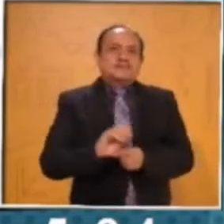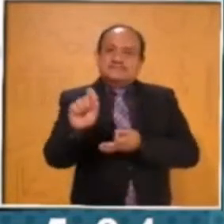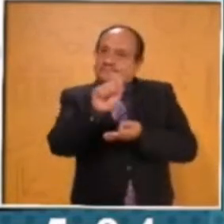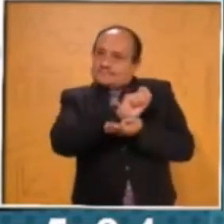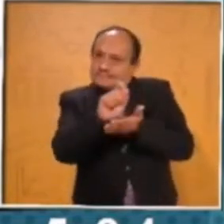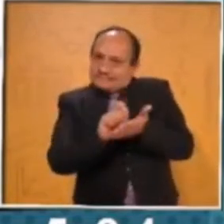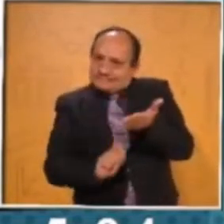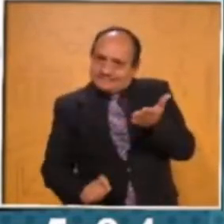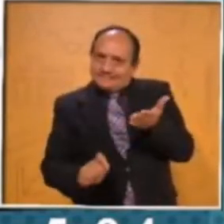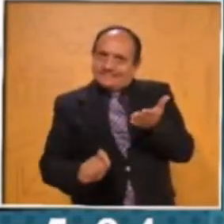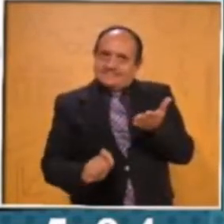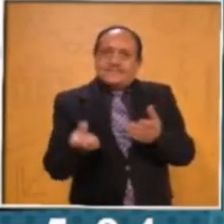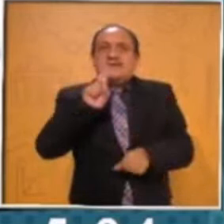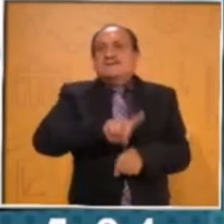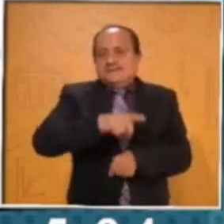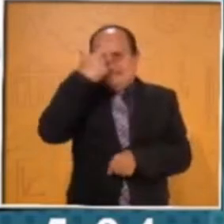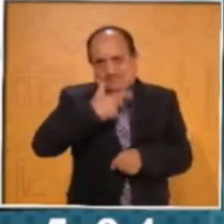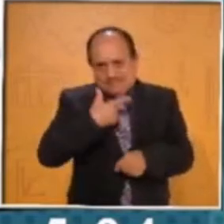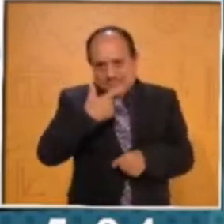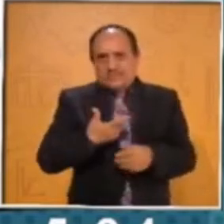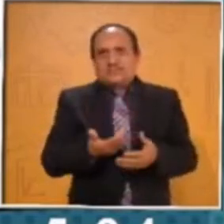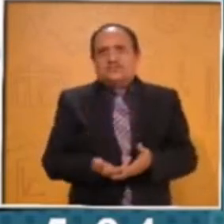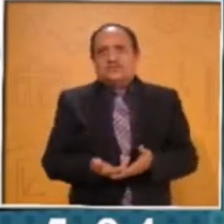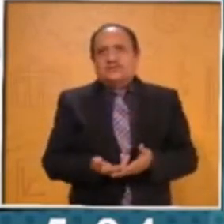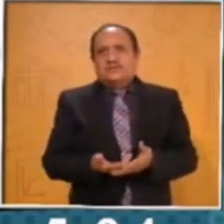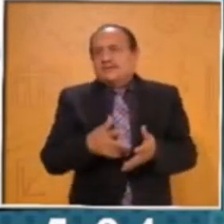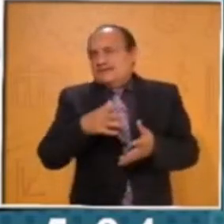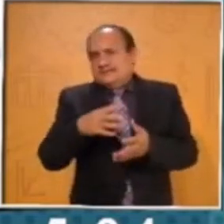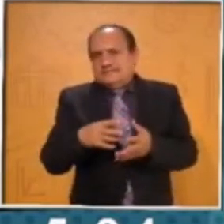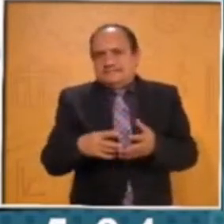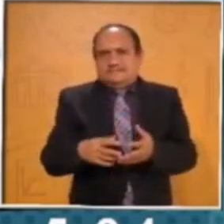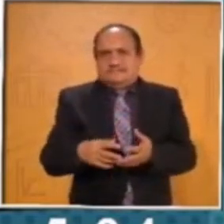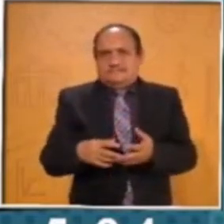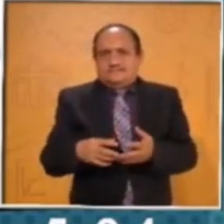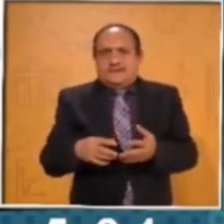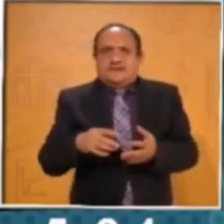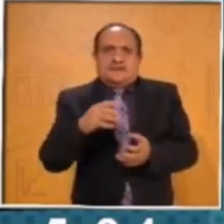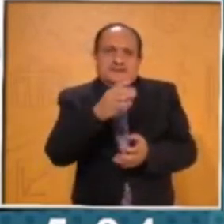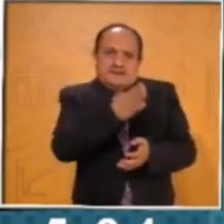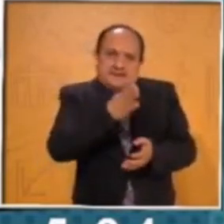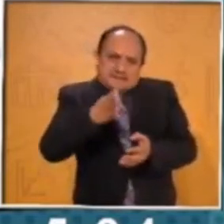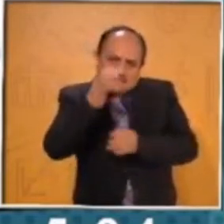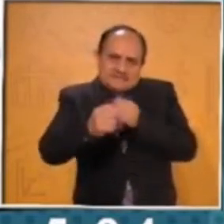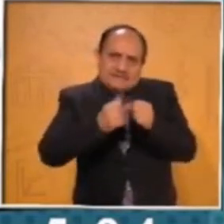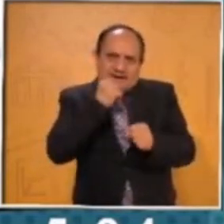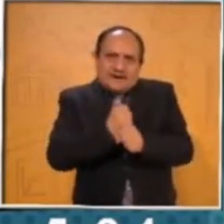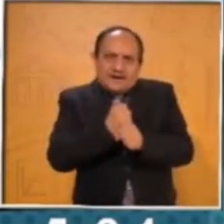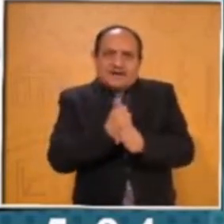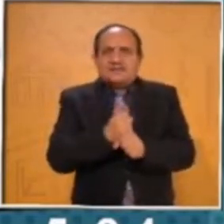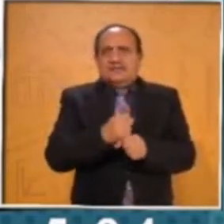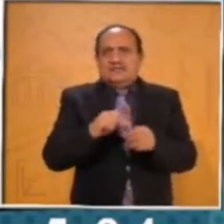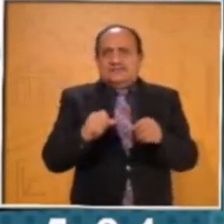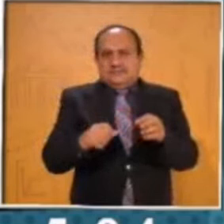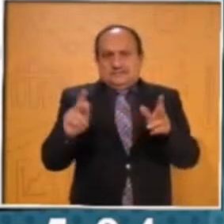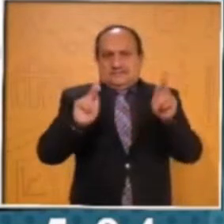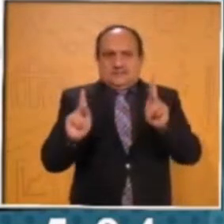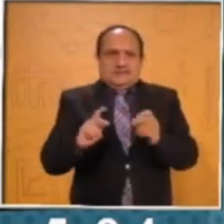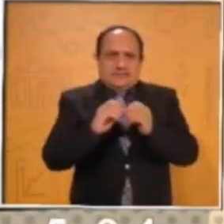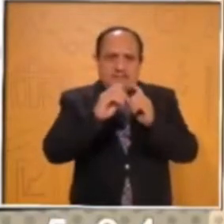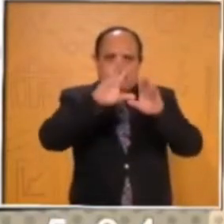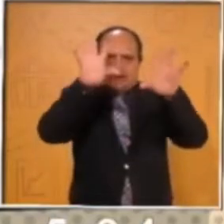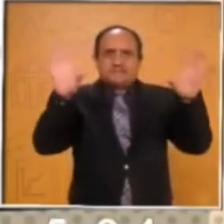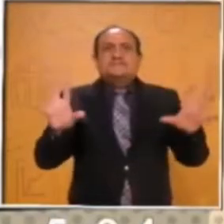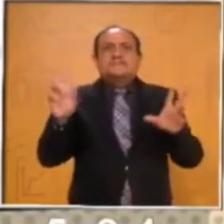vez repito, describir día, noche, estación del año, ¿sí? situación climatológica, etc.